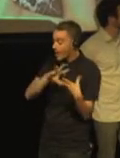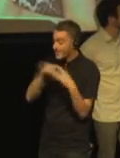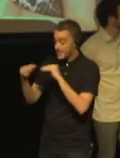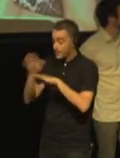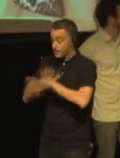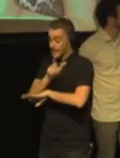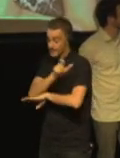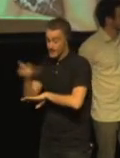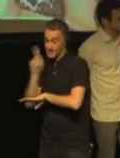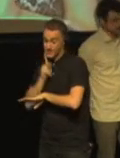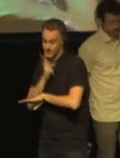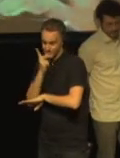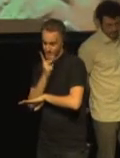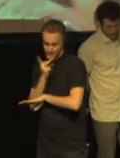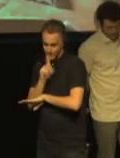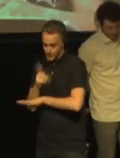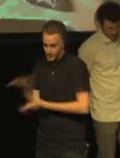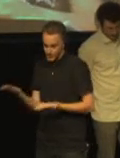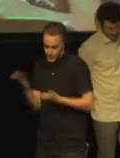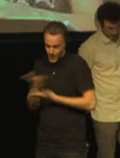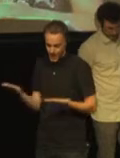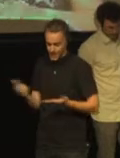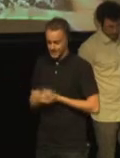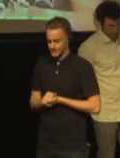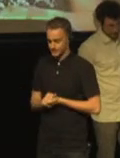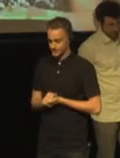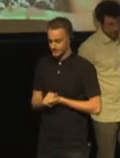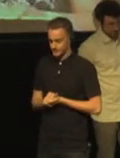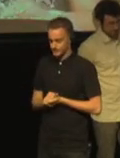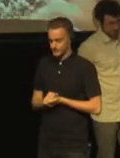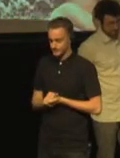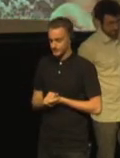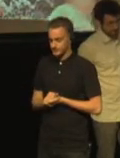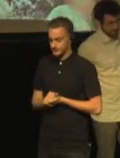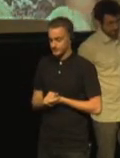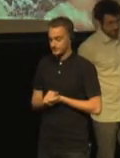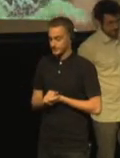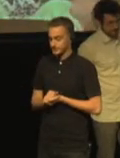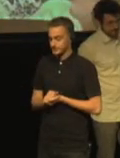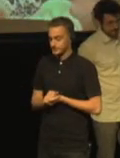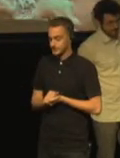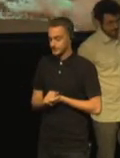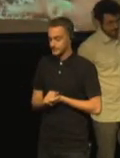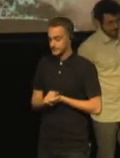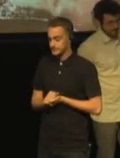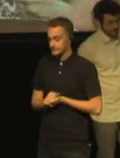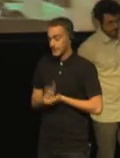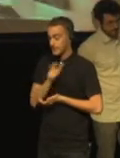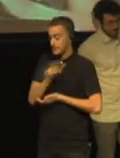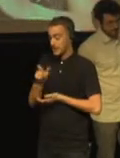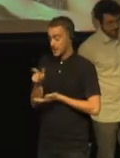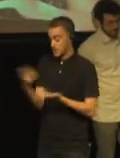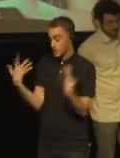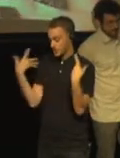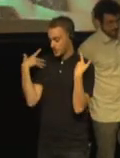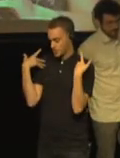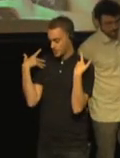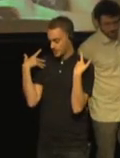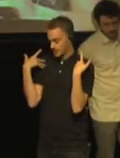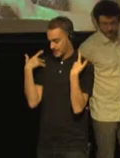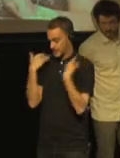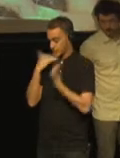seguramente quedan fuera de la vista de las autoridades a la hora de hablar de su sordoceguera. Y finalmente,